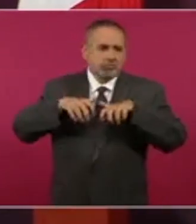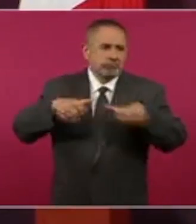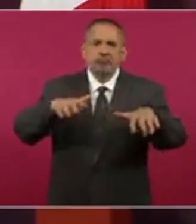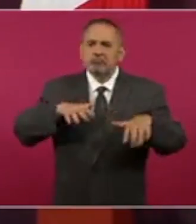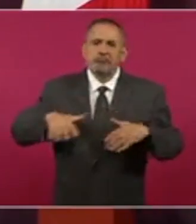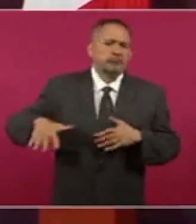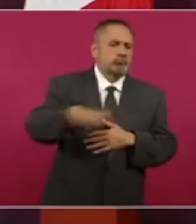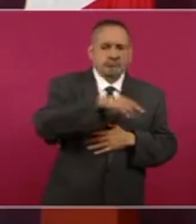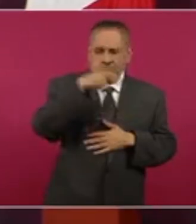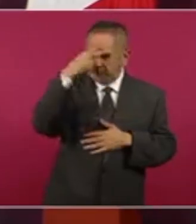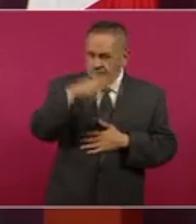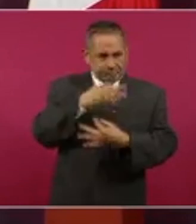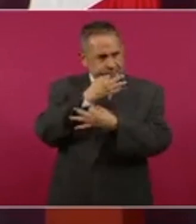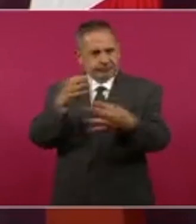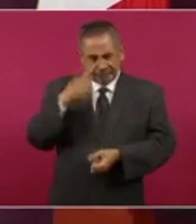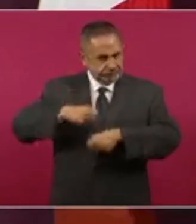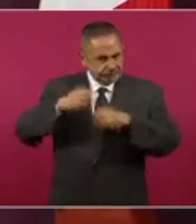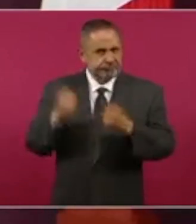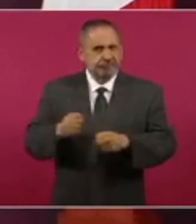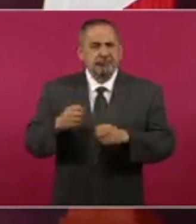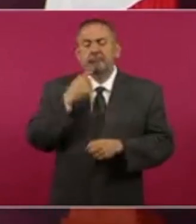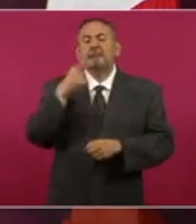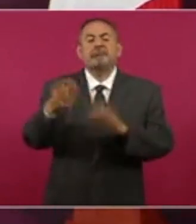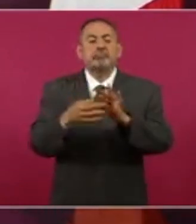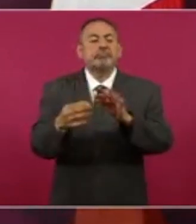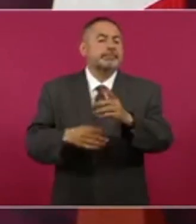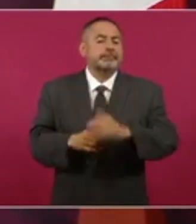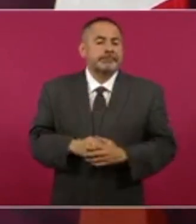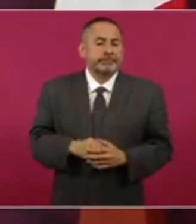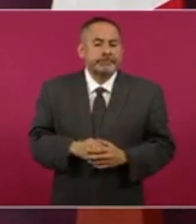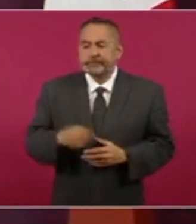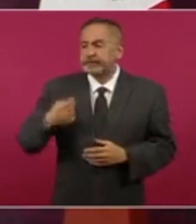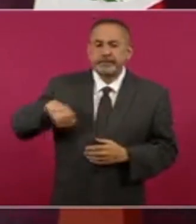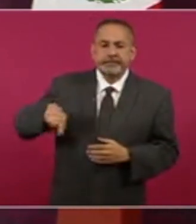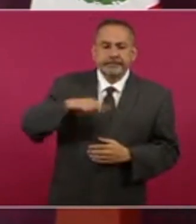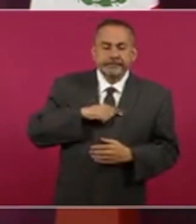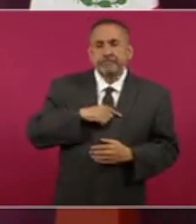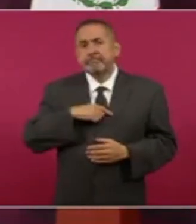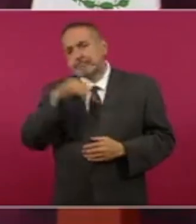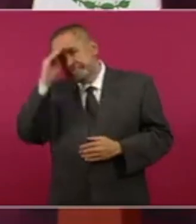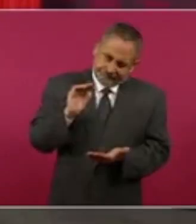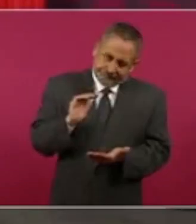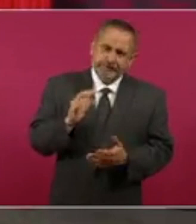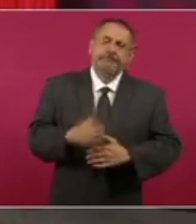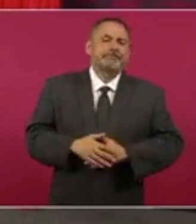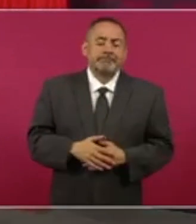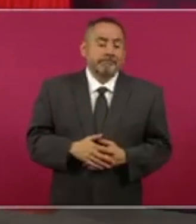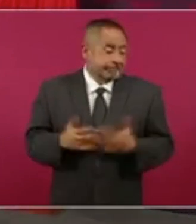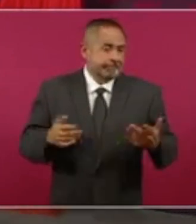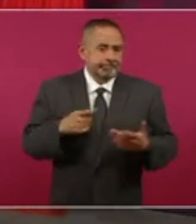con absoluta seguridad que no estamos nosotros avizorando ninguna crisis